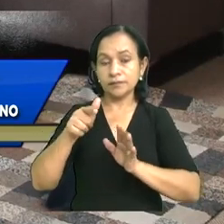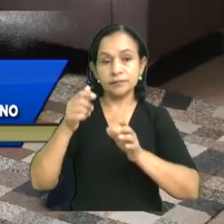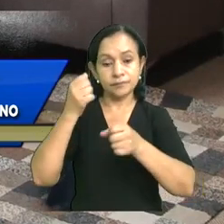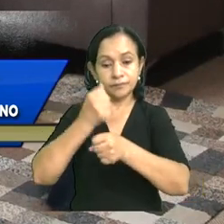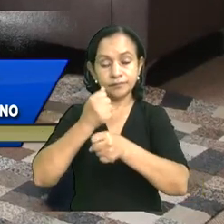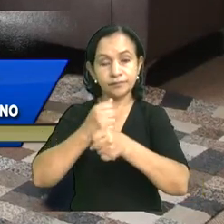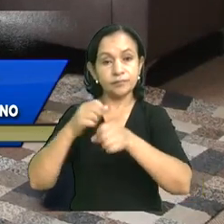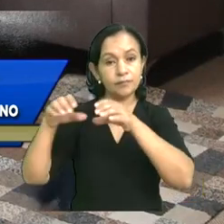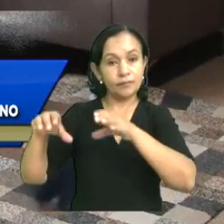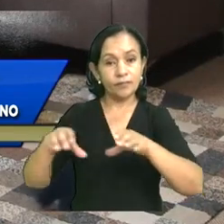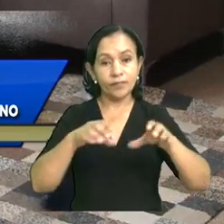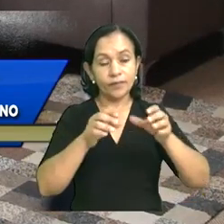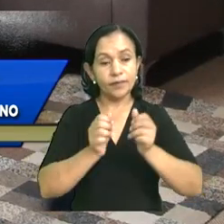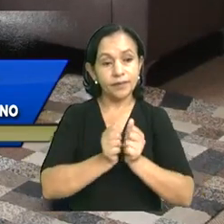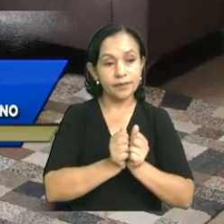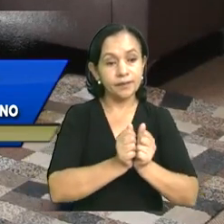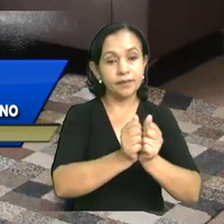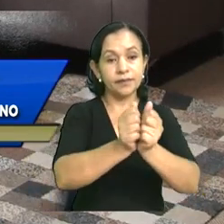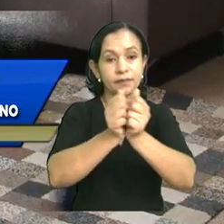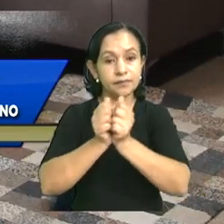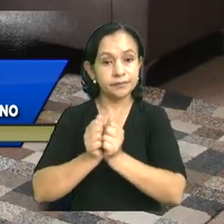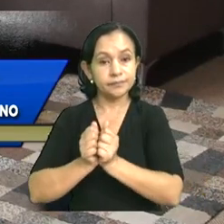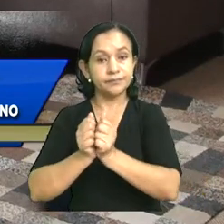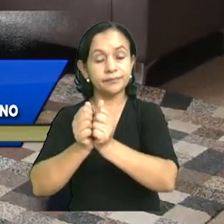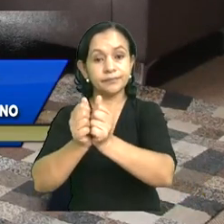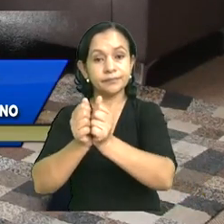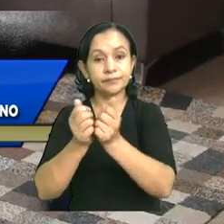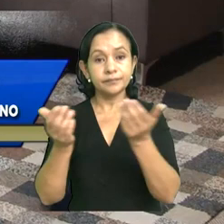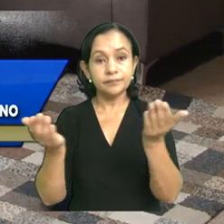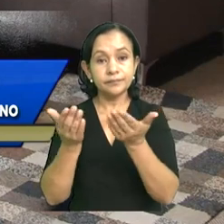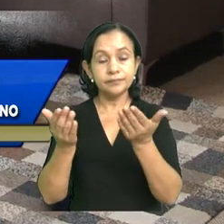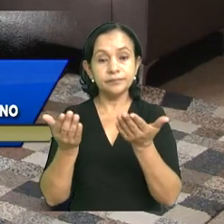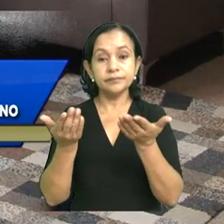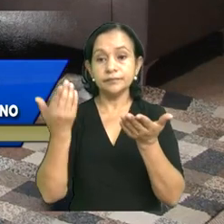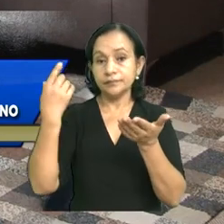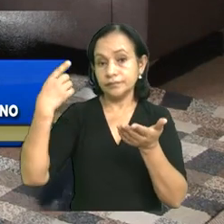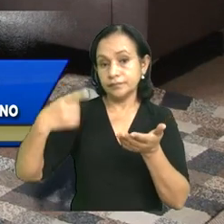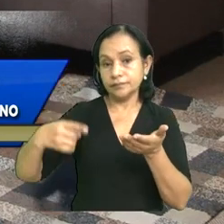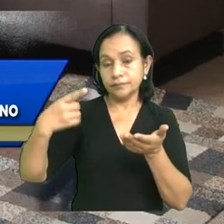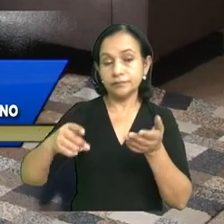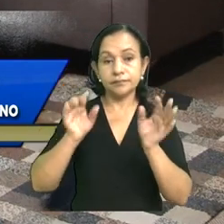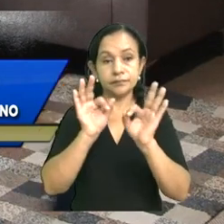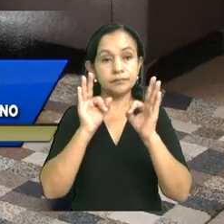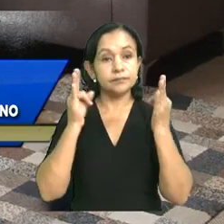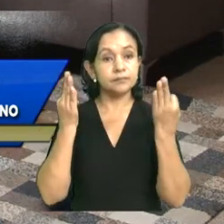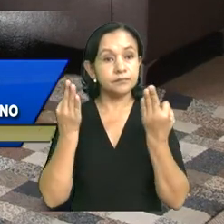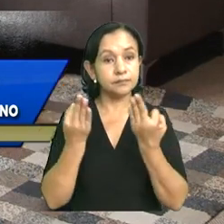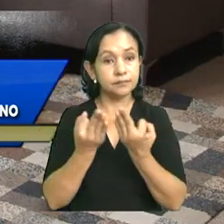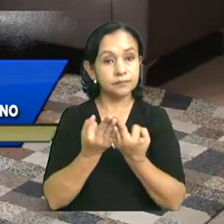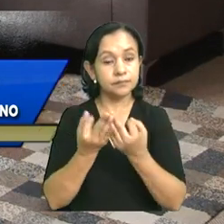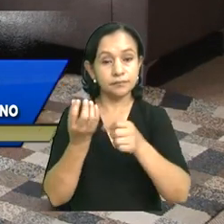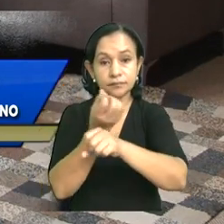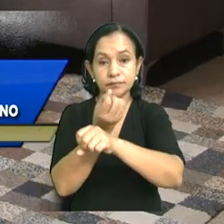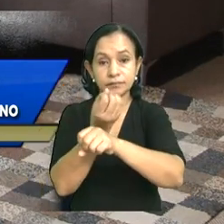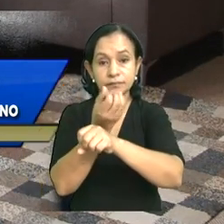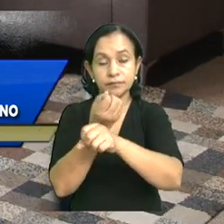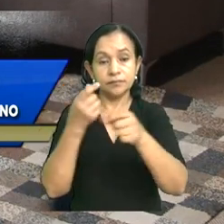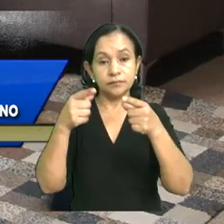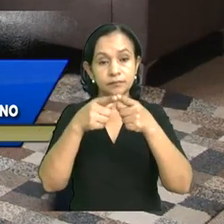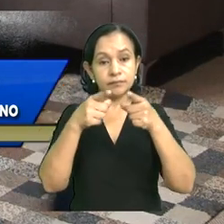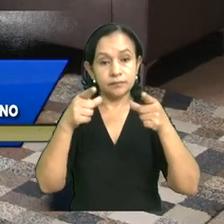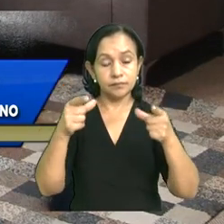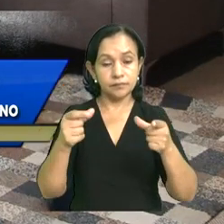dinámica de acompañamiento solidario y de dignificación en el proceso de restitución de derechos a la familia, pues la Alcaldía de Managua